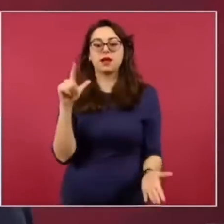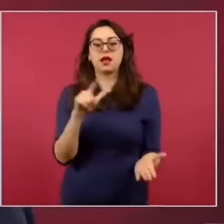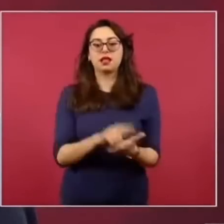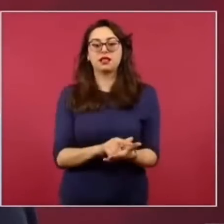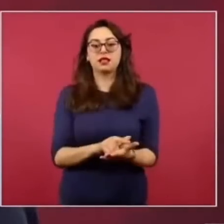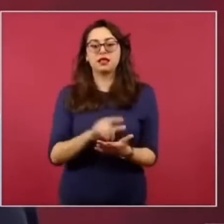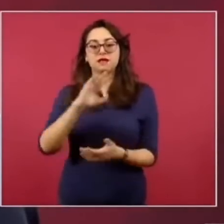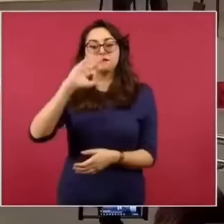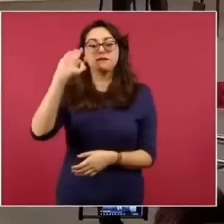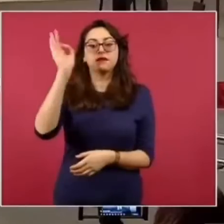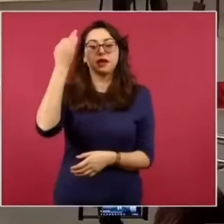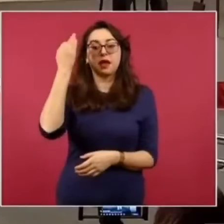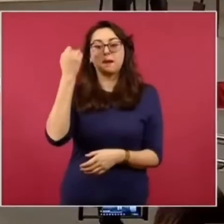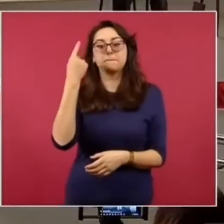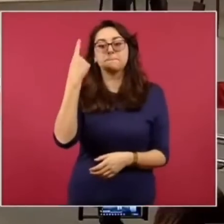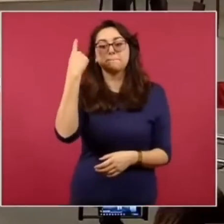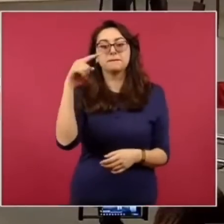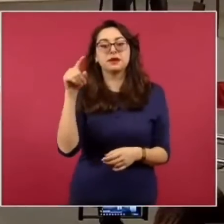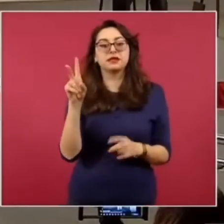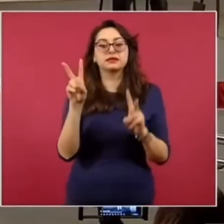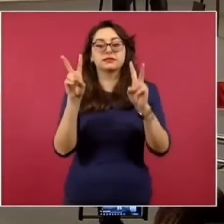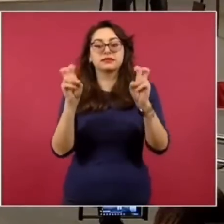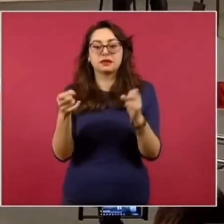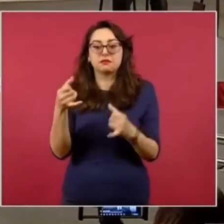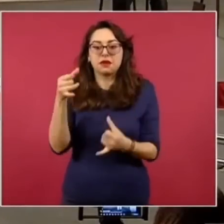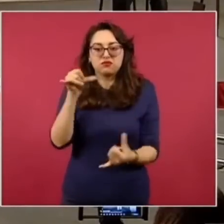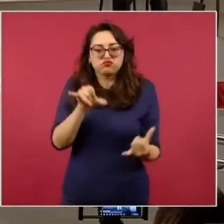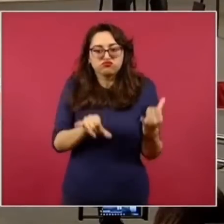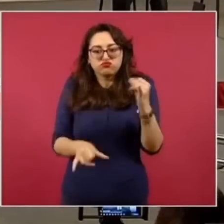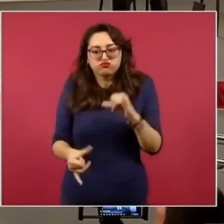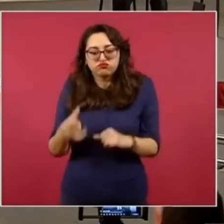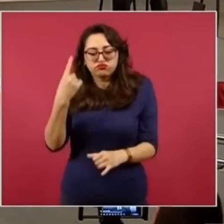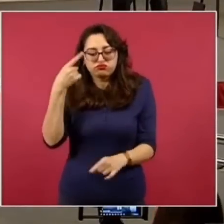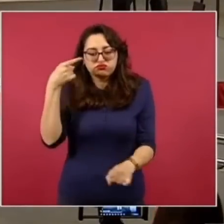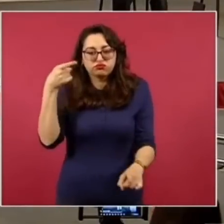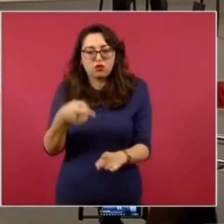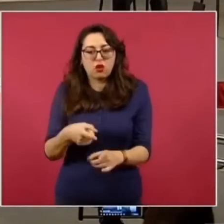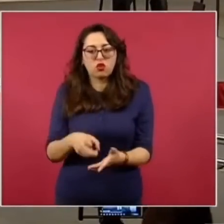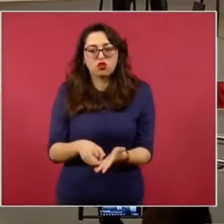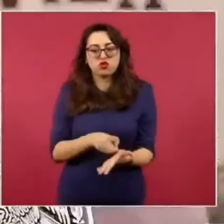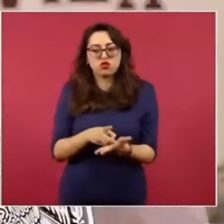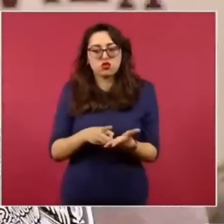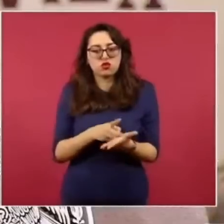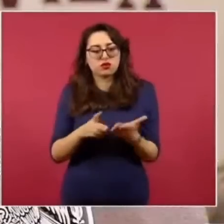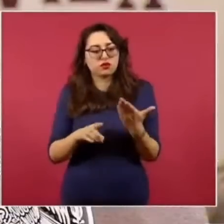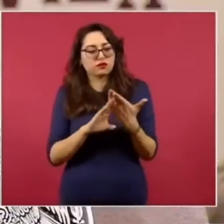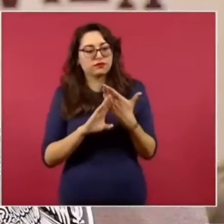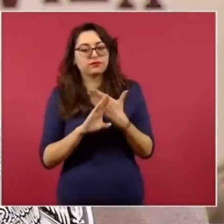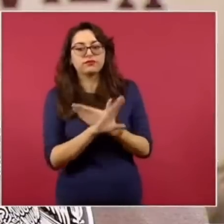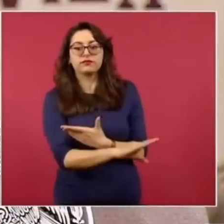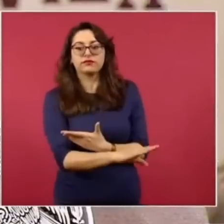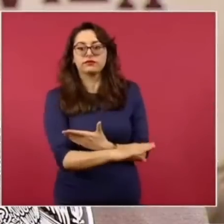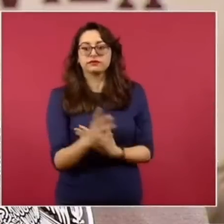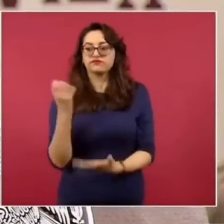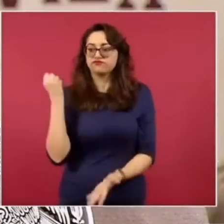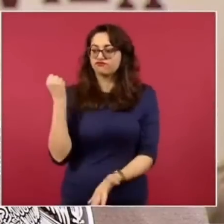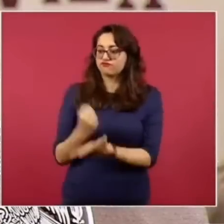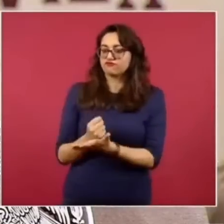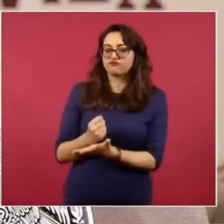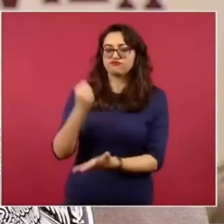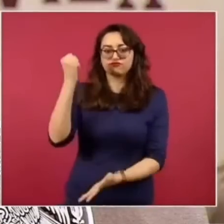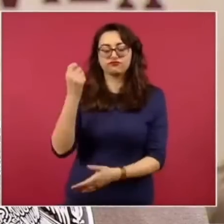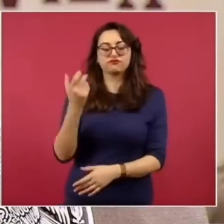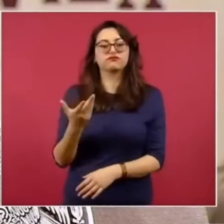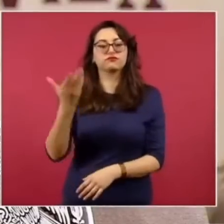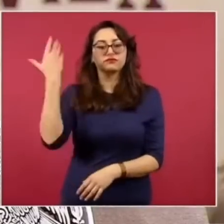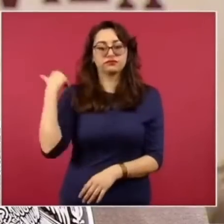Químicos. Esta reforma de ley es importantísima, fue impulsada también por el Ejecutivo